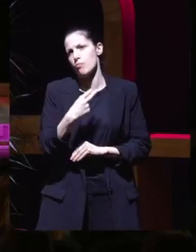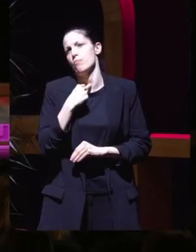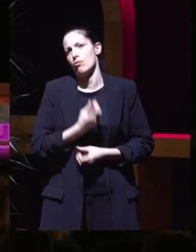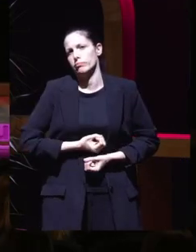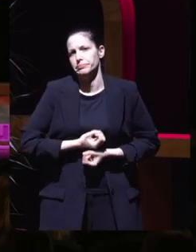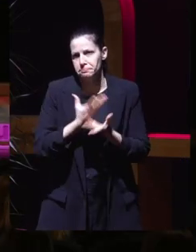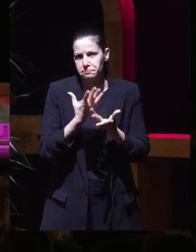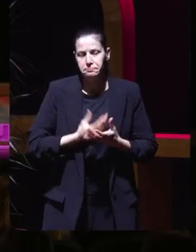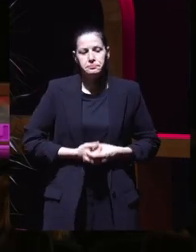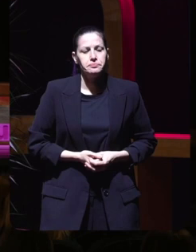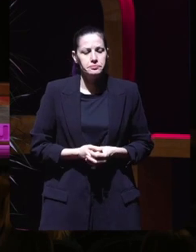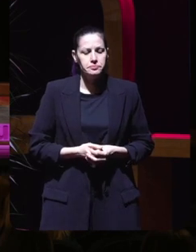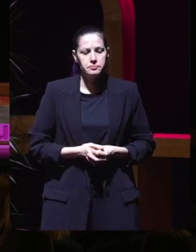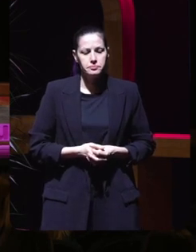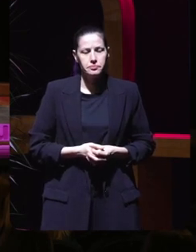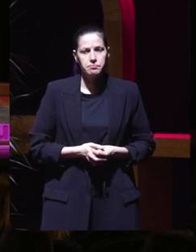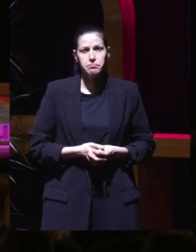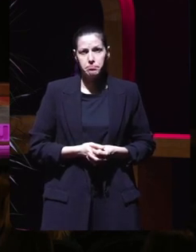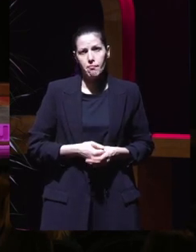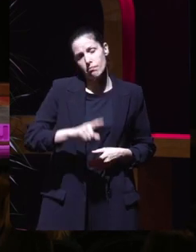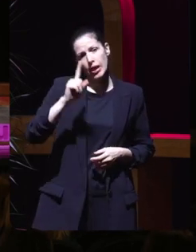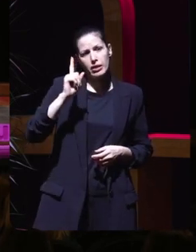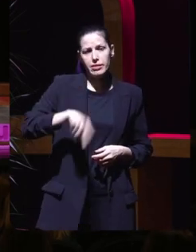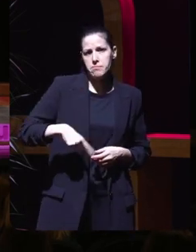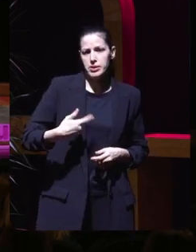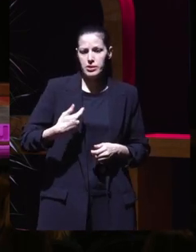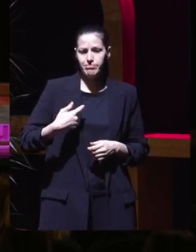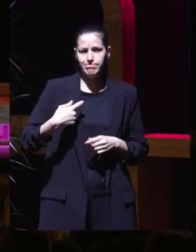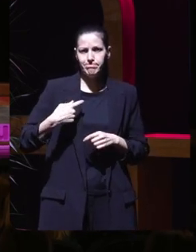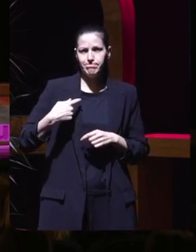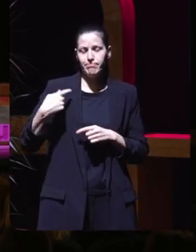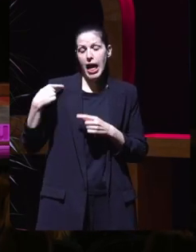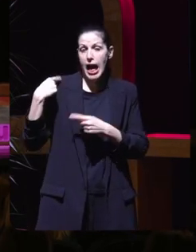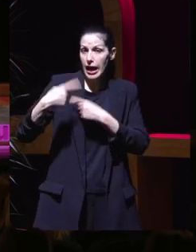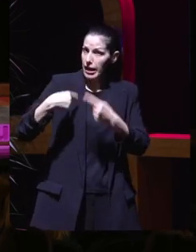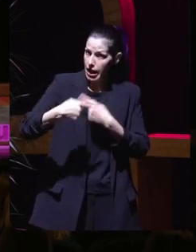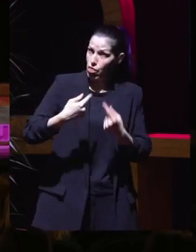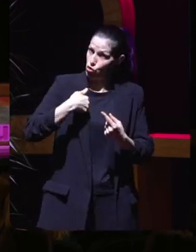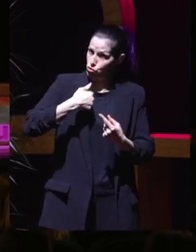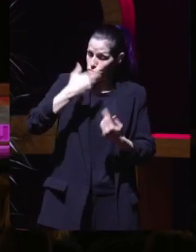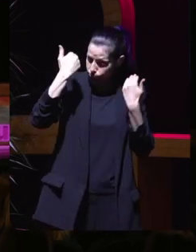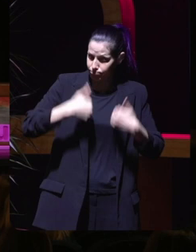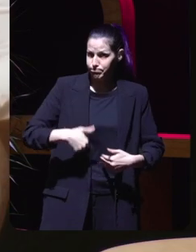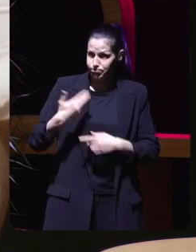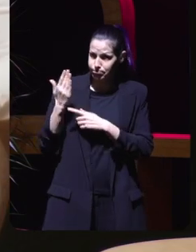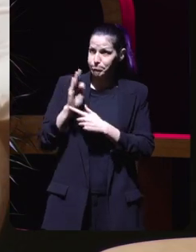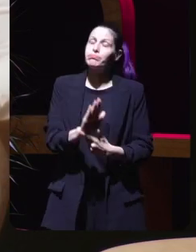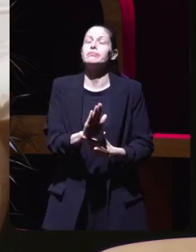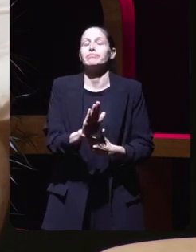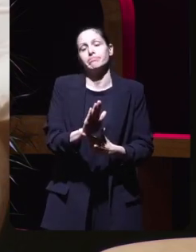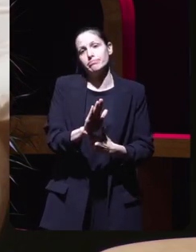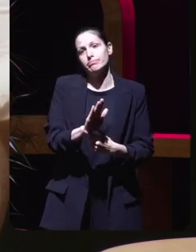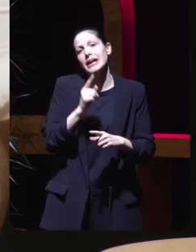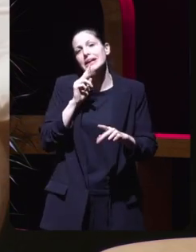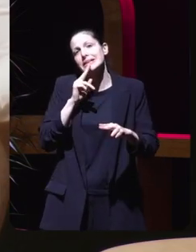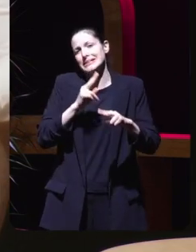corresponde precisamente a sedación que represento que me tocó representar aquí oseación